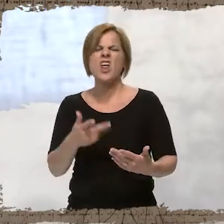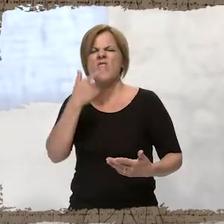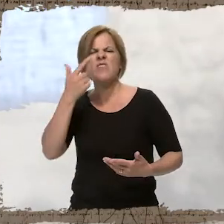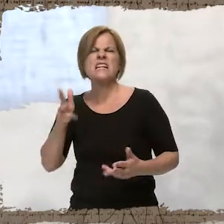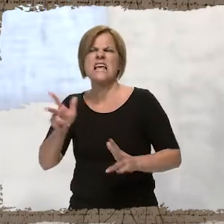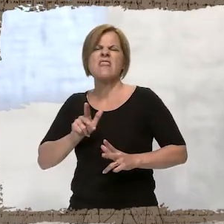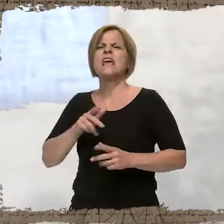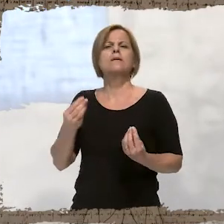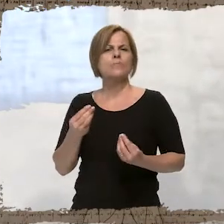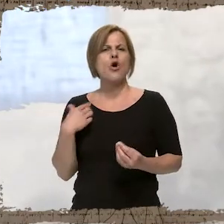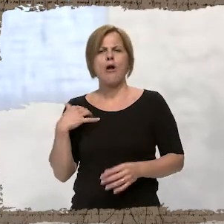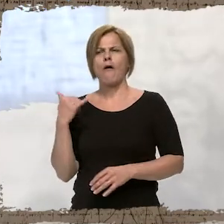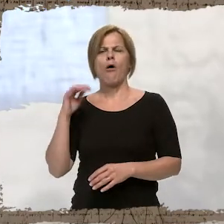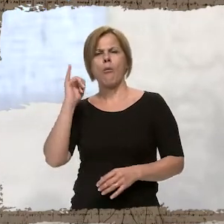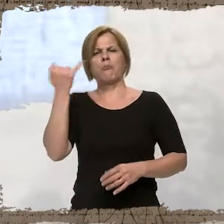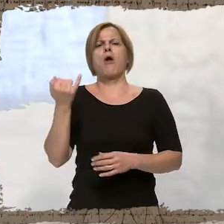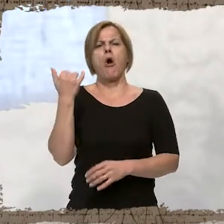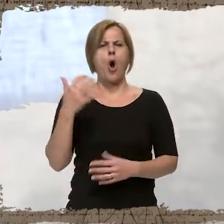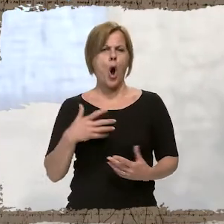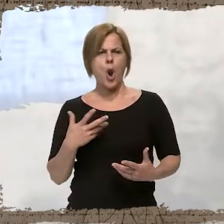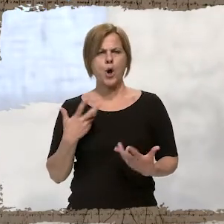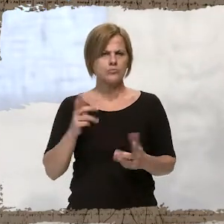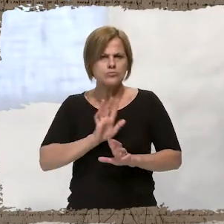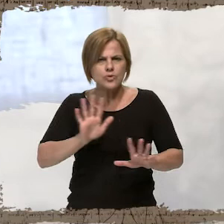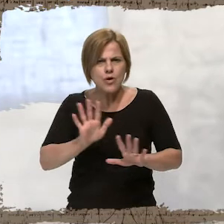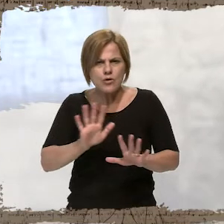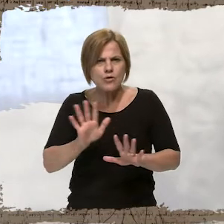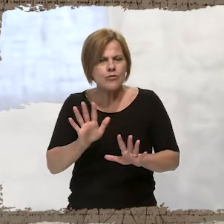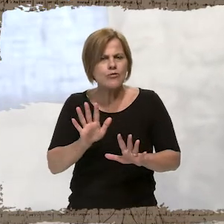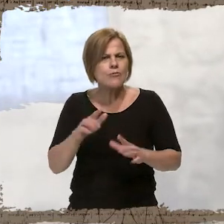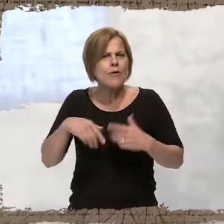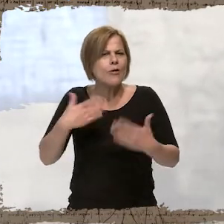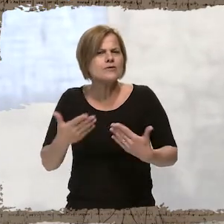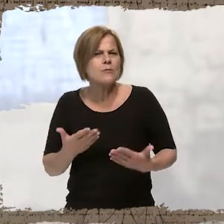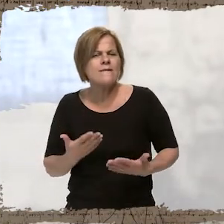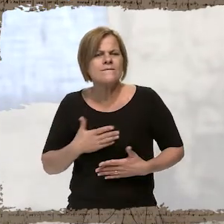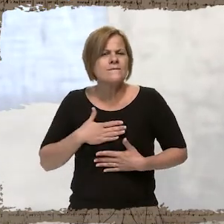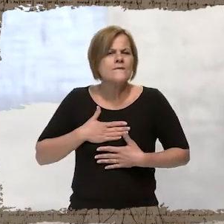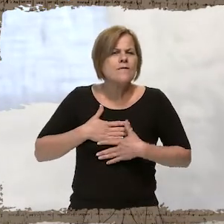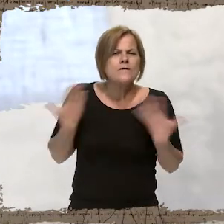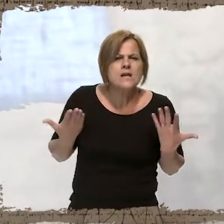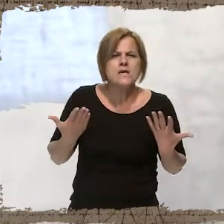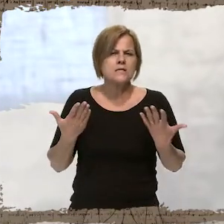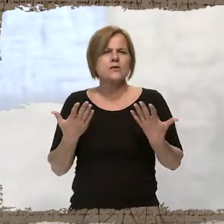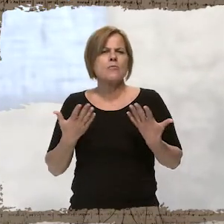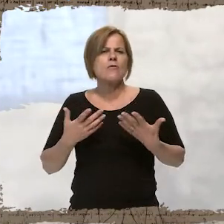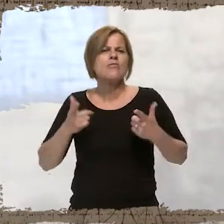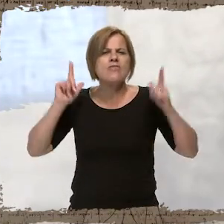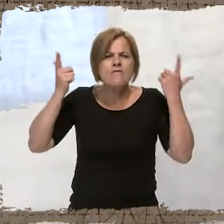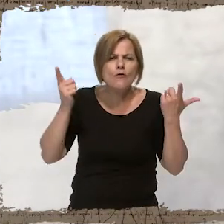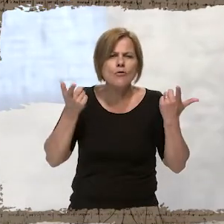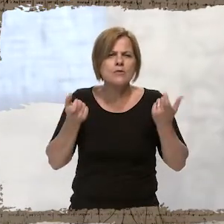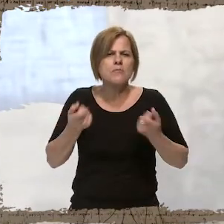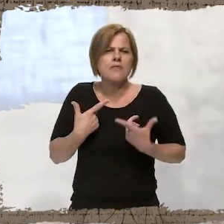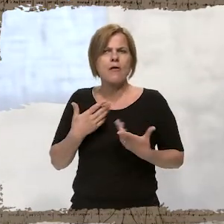importa que diga esto y no lo hagan para superarse o para o para ser mejores en lo que hacen sino que háganlo porque lo disfrutan